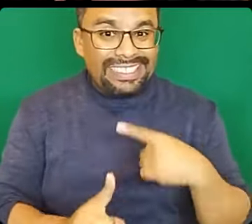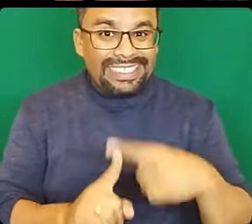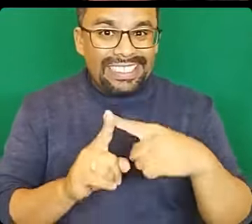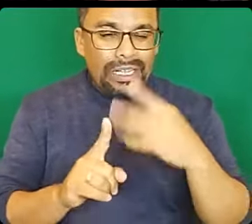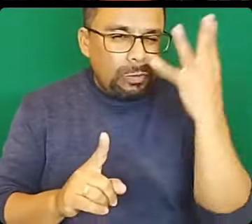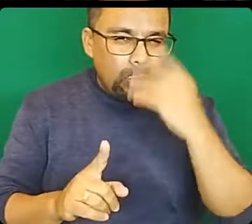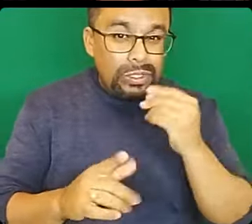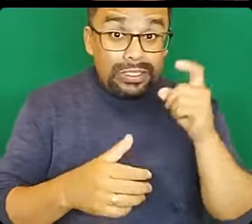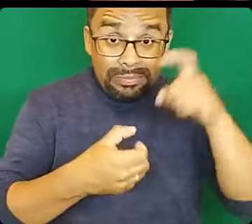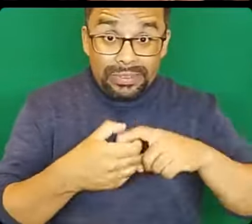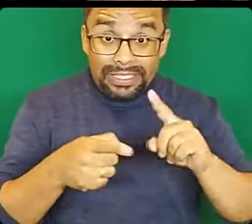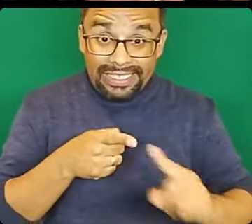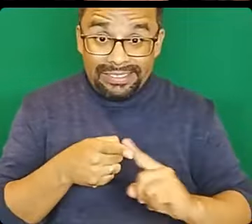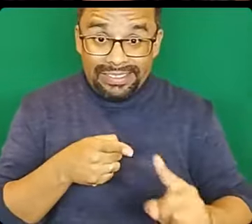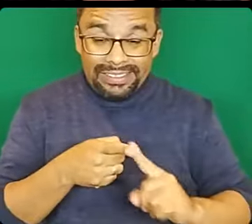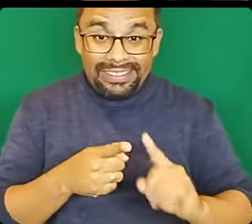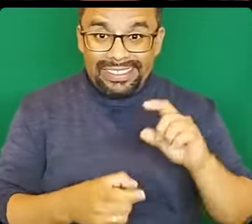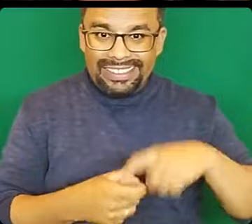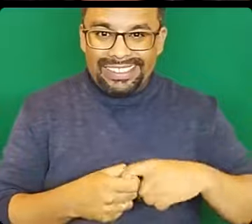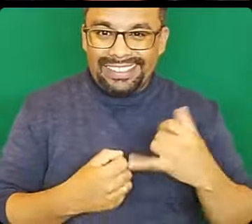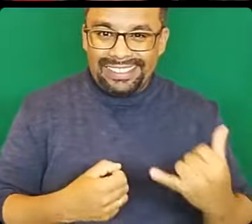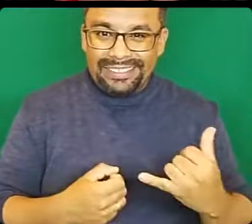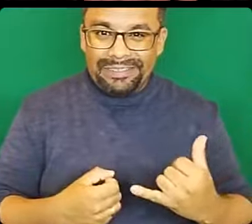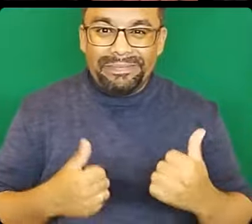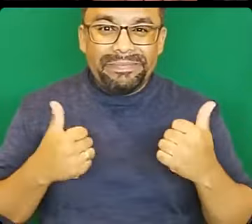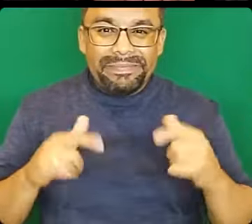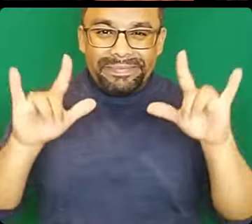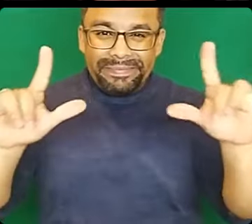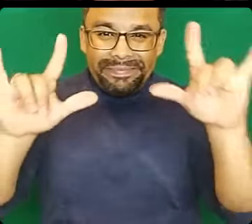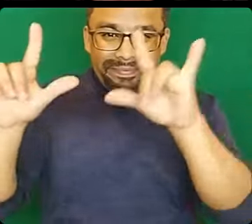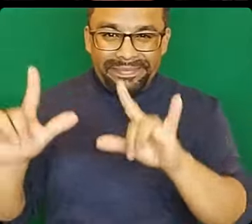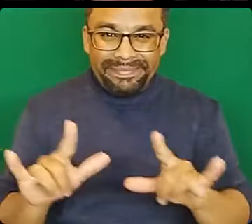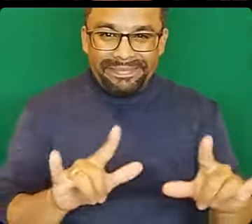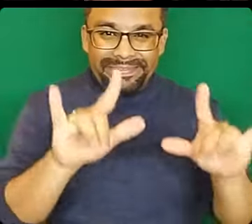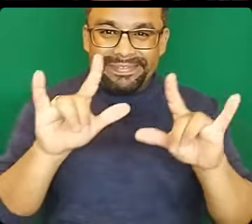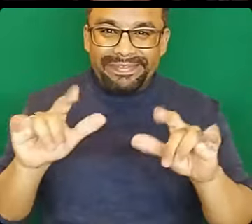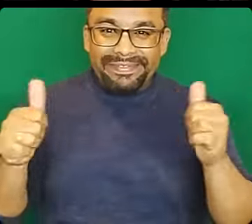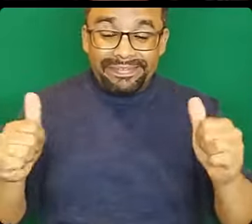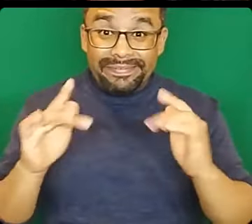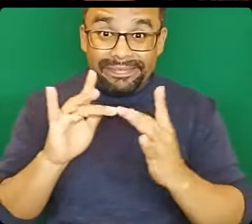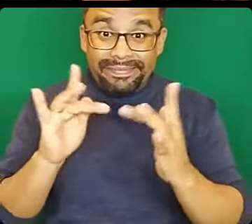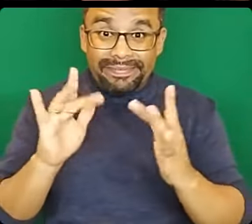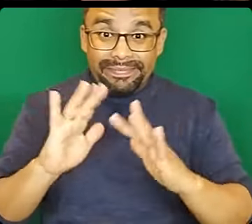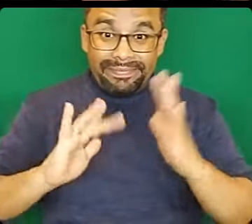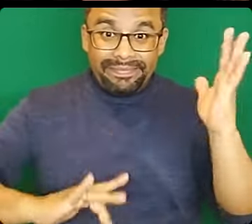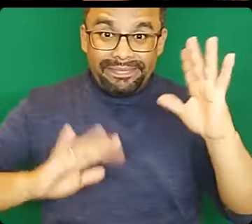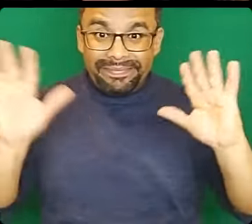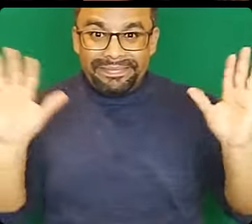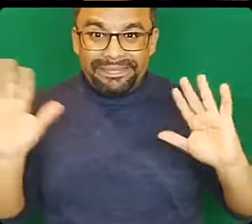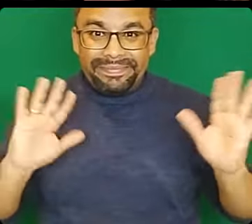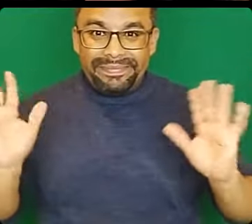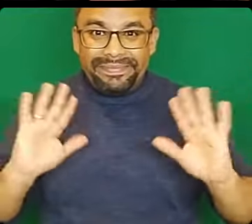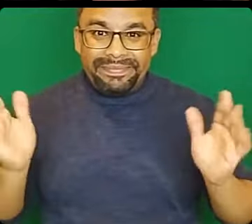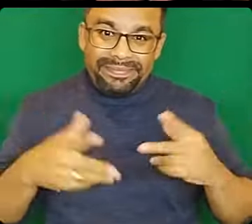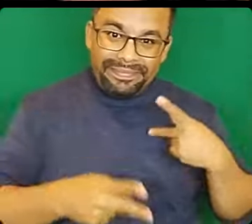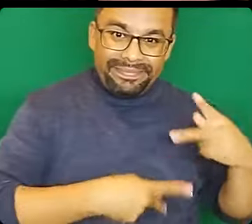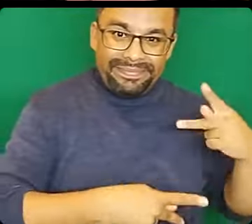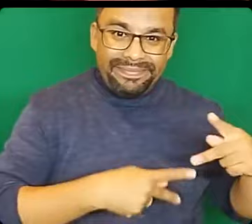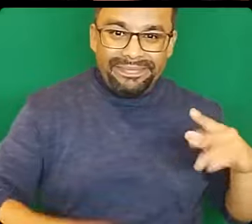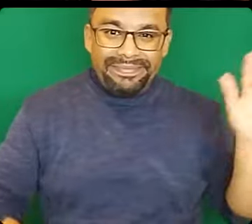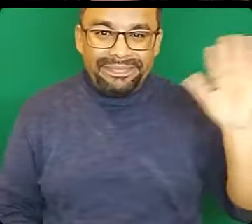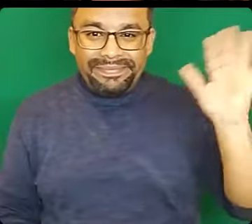viven también en el transporte público de la ciudad. Les amo. Besos. Me desconecto de Instagram y sigo aquí en TikTok.